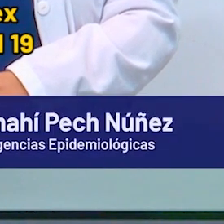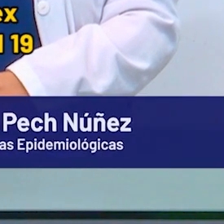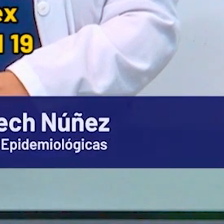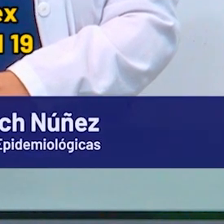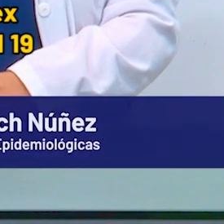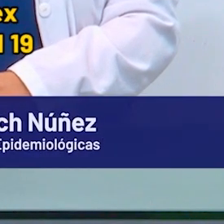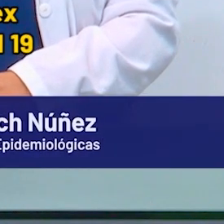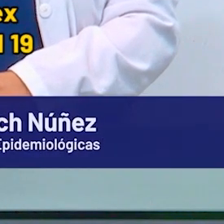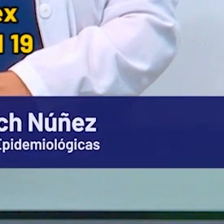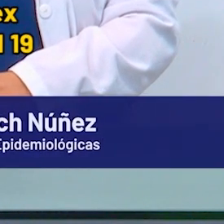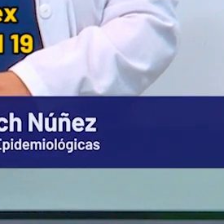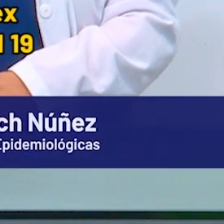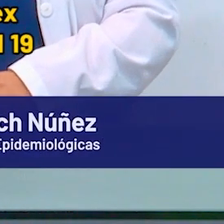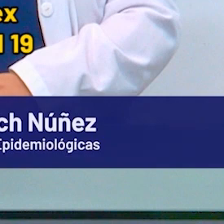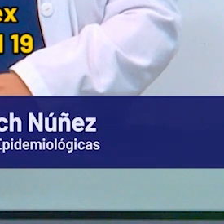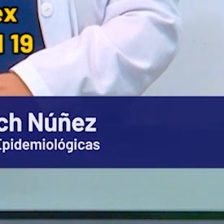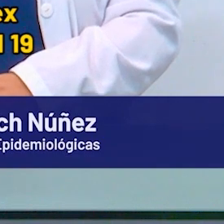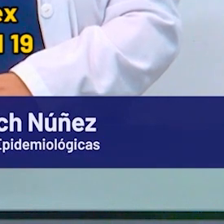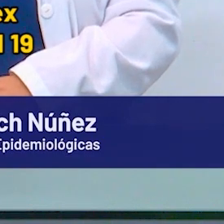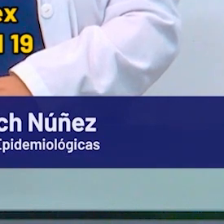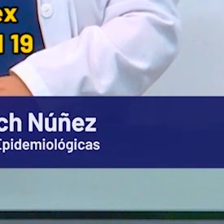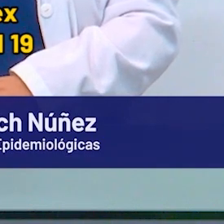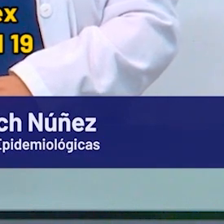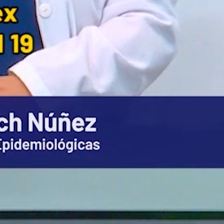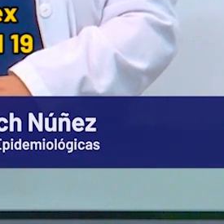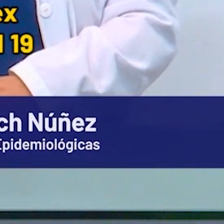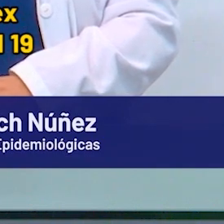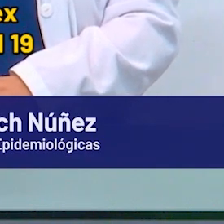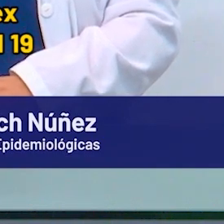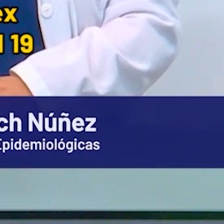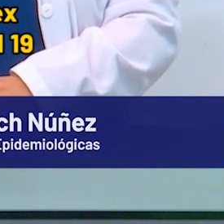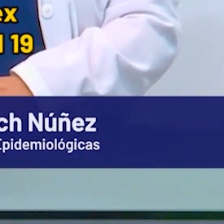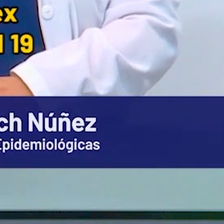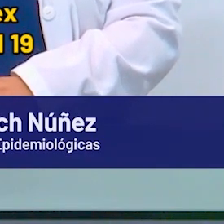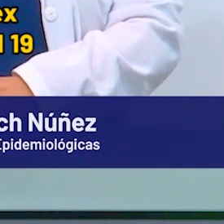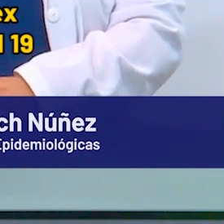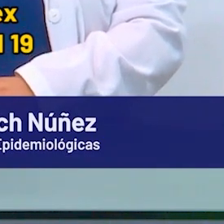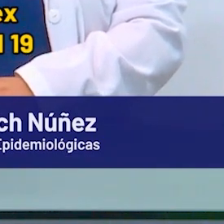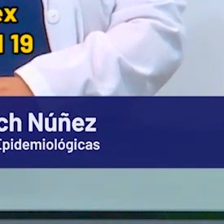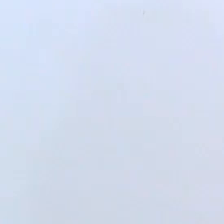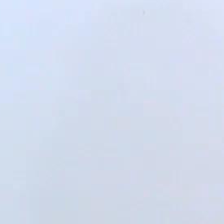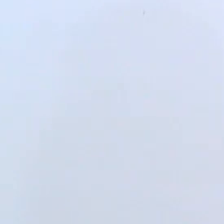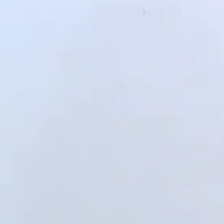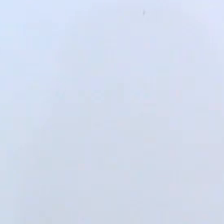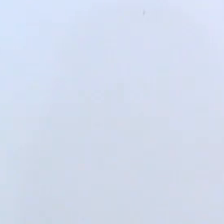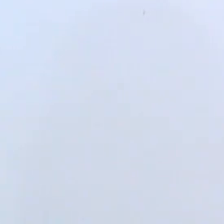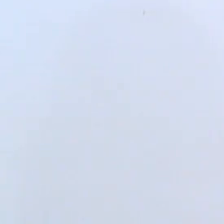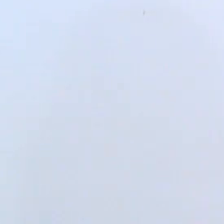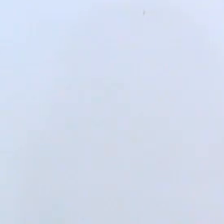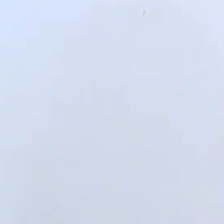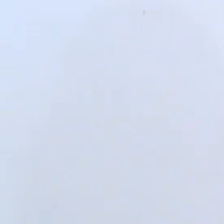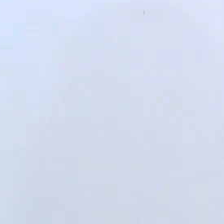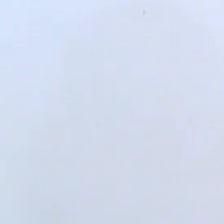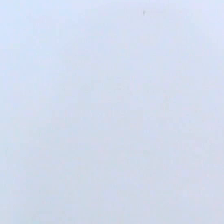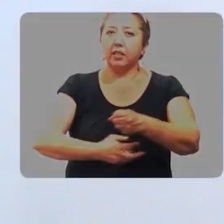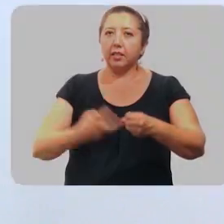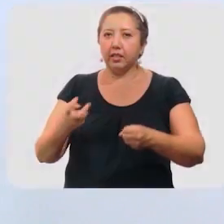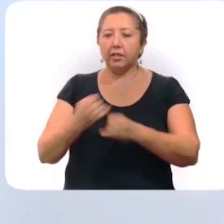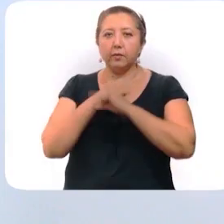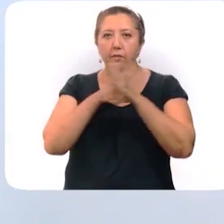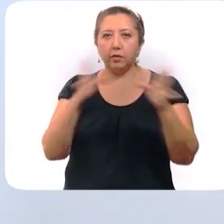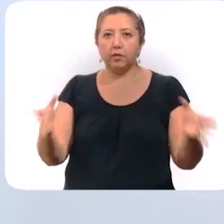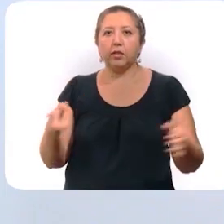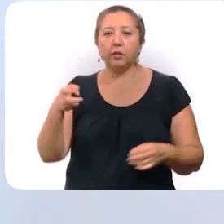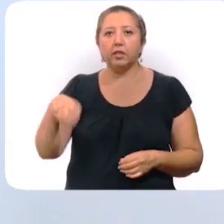buenas tardes nos permitimos dar el informe diario relacionado con el kobe 19 adelante doctora gracias doctora buenas tardes este es el